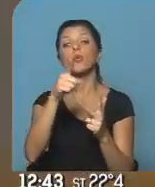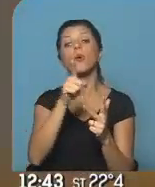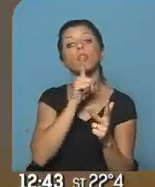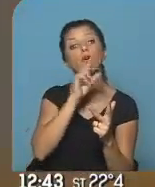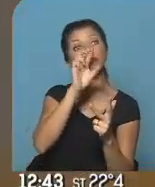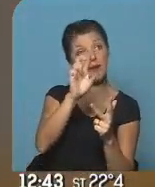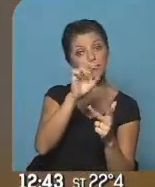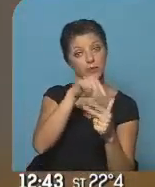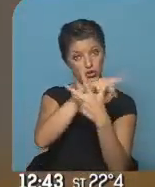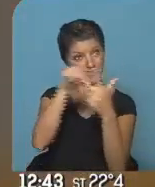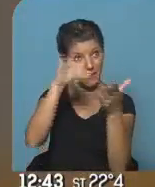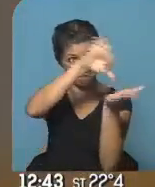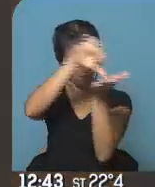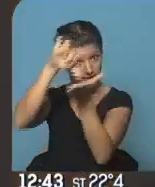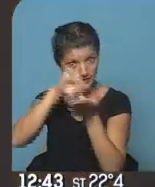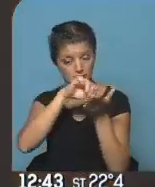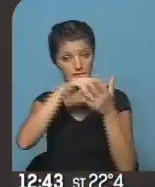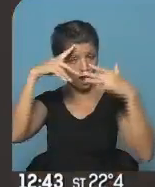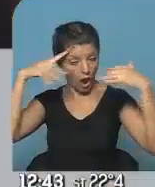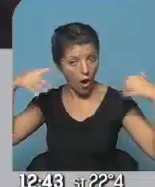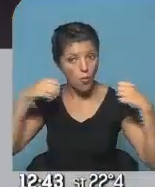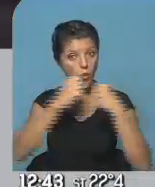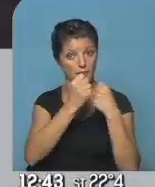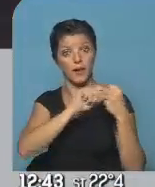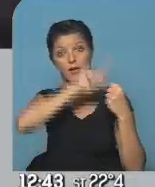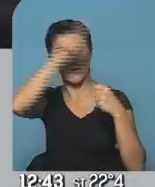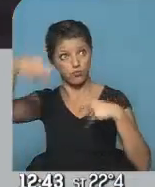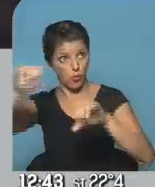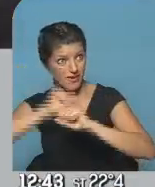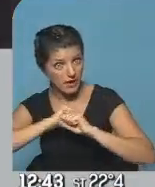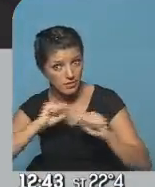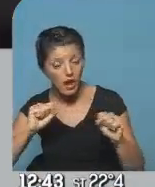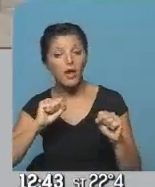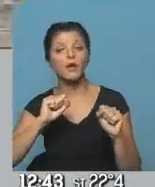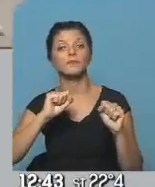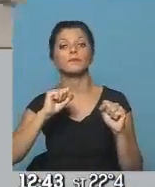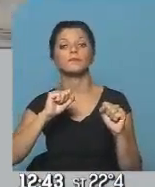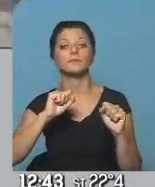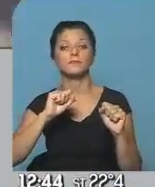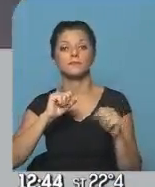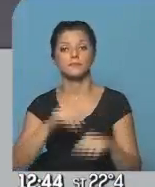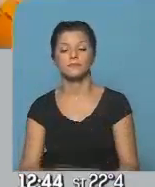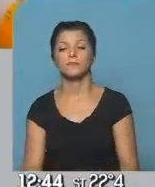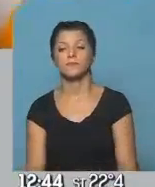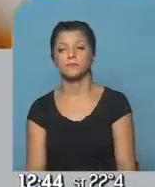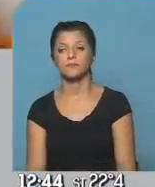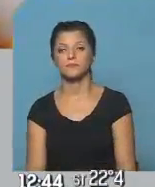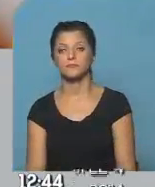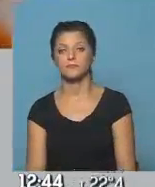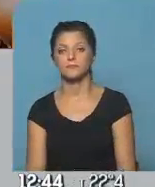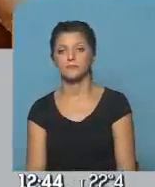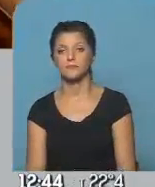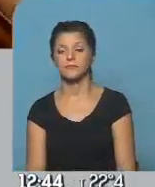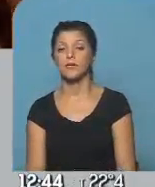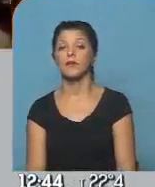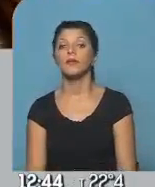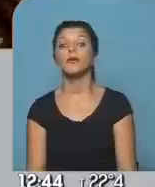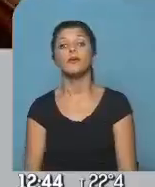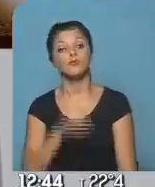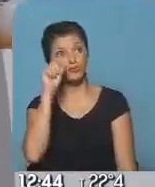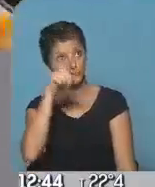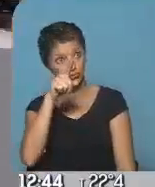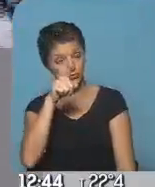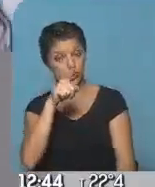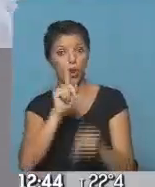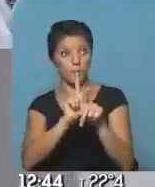aliados, verdaderamente es lo que no se ha podido modificar y que se enfrenta Estados Unidos con esto de que ha sido muy puntual, es que sus aliados, incluso de la